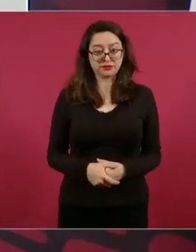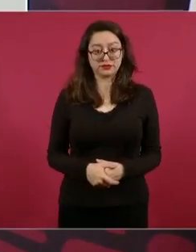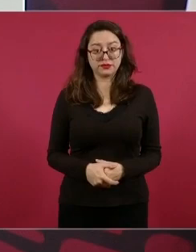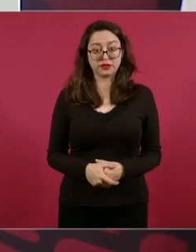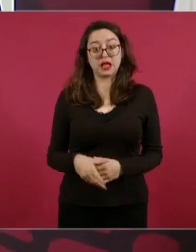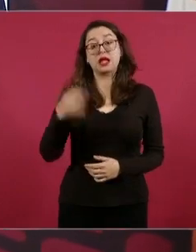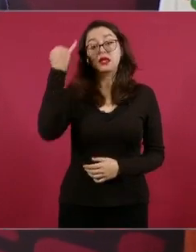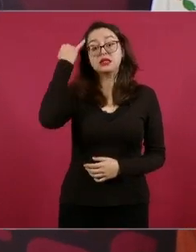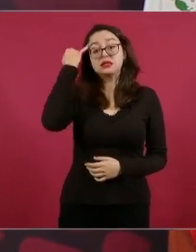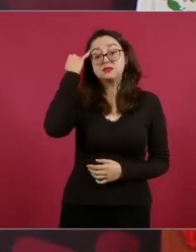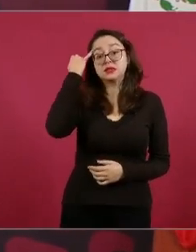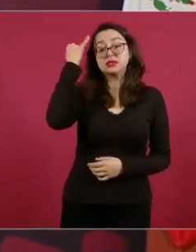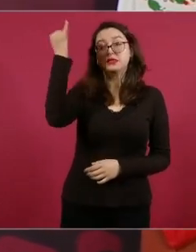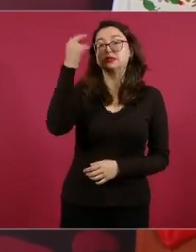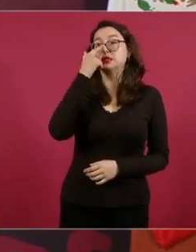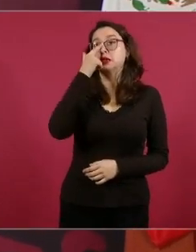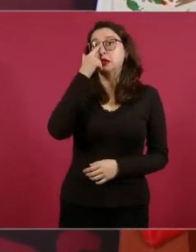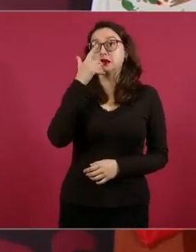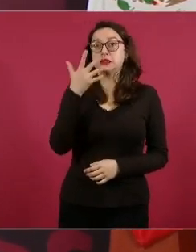llegamos,